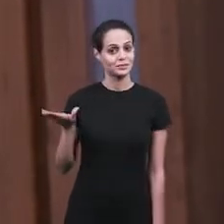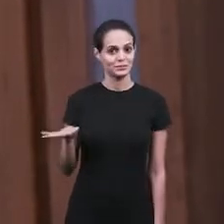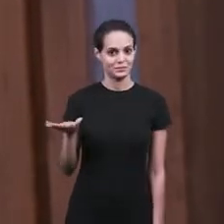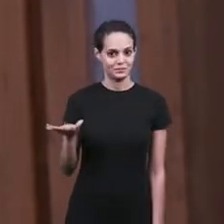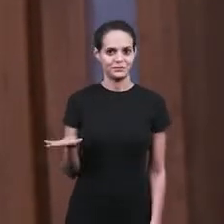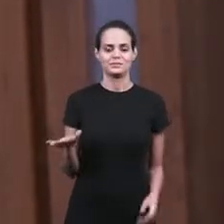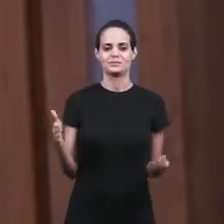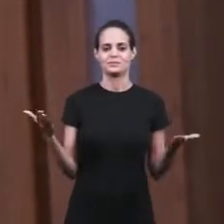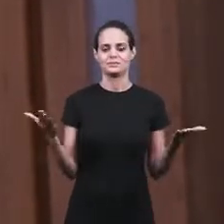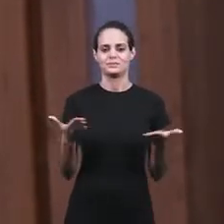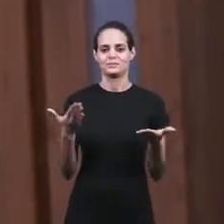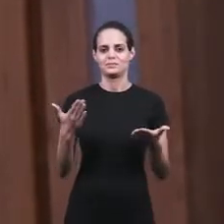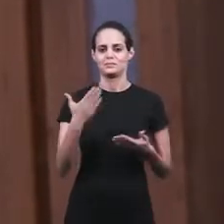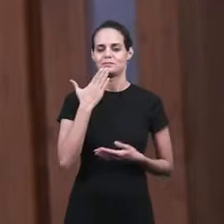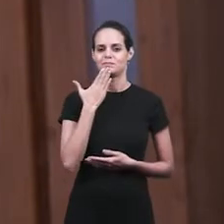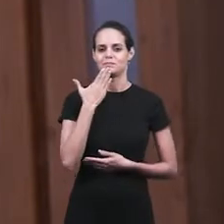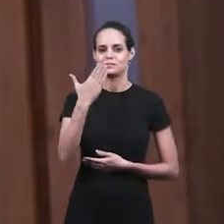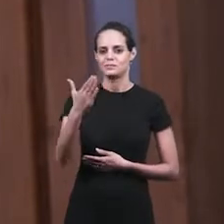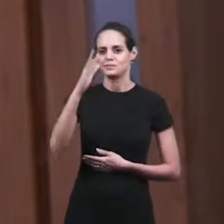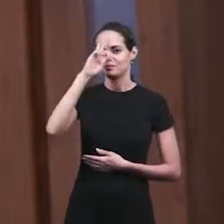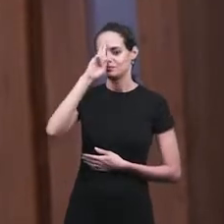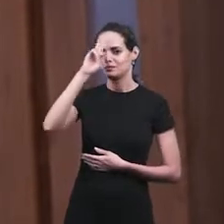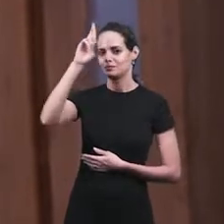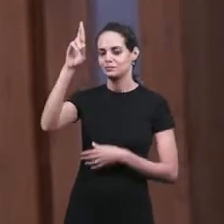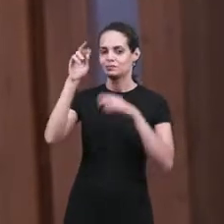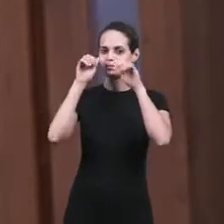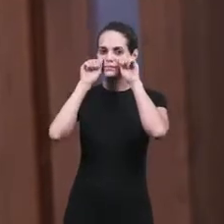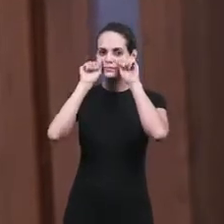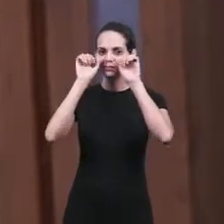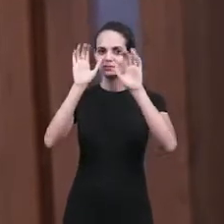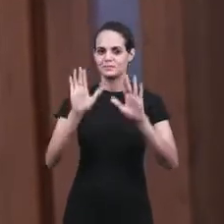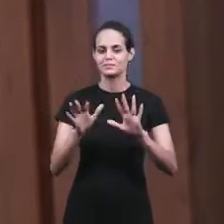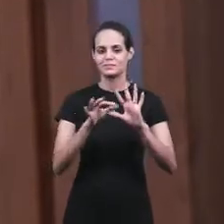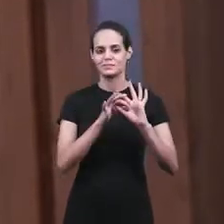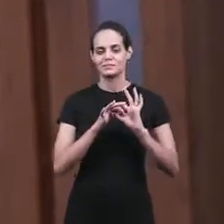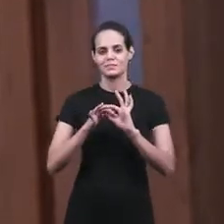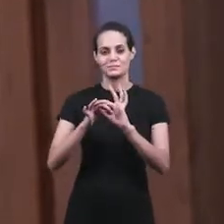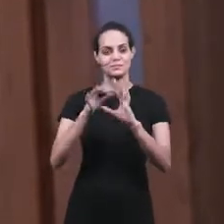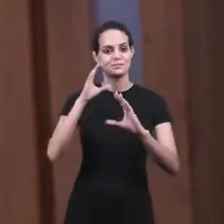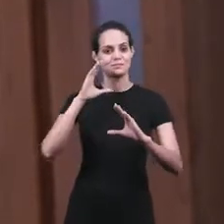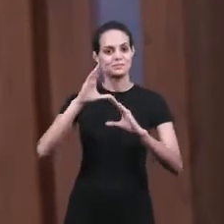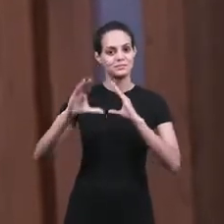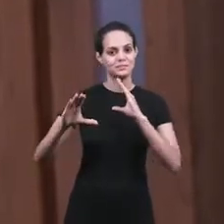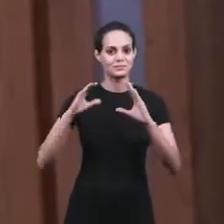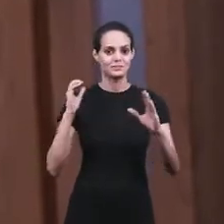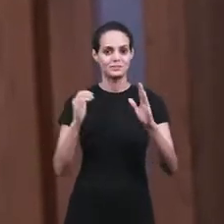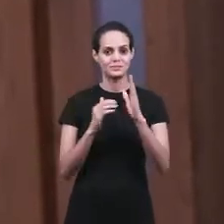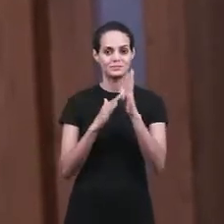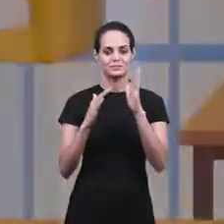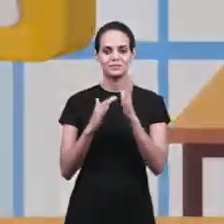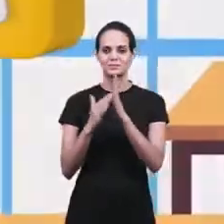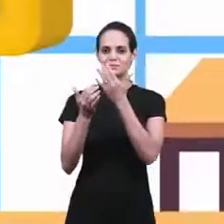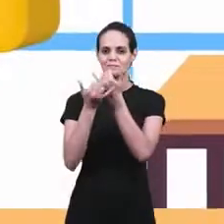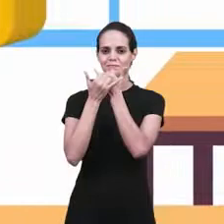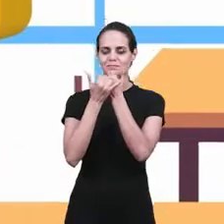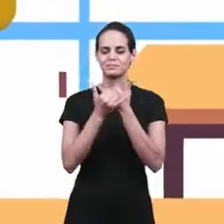Intermedios, vamos a pedir al Señor una bendición de comunión cantando el loor, perdóname